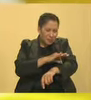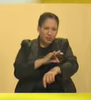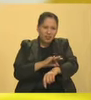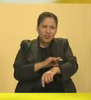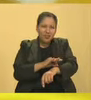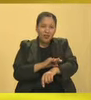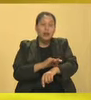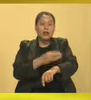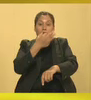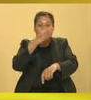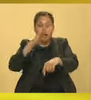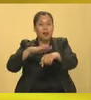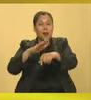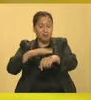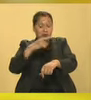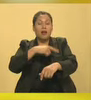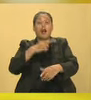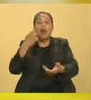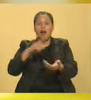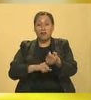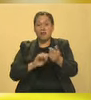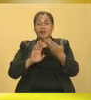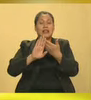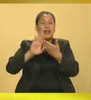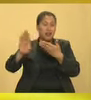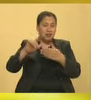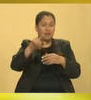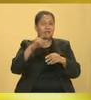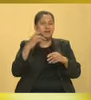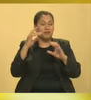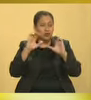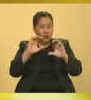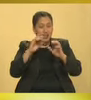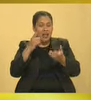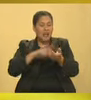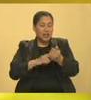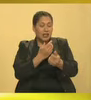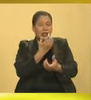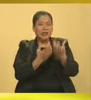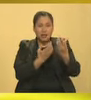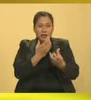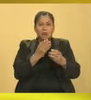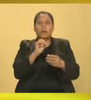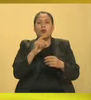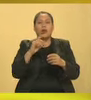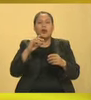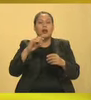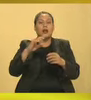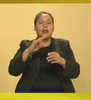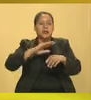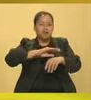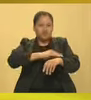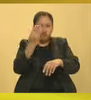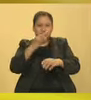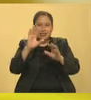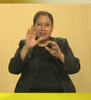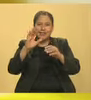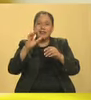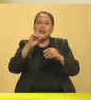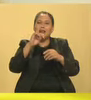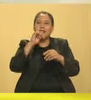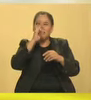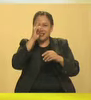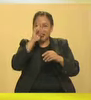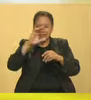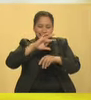el aviso de que hay una alergia que está afectando quemando, la crema, la cera, etcétera. Entonces, primero, eso es algo muy